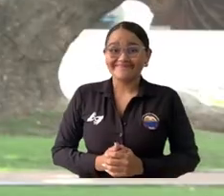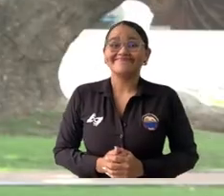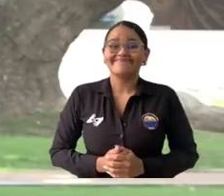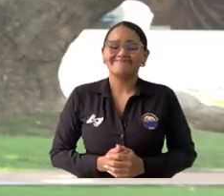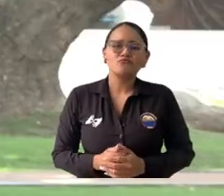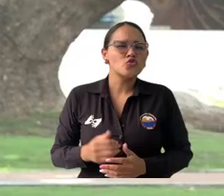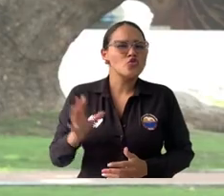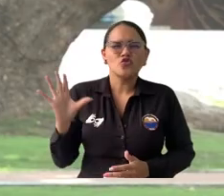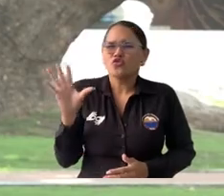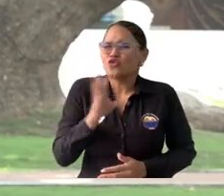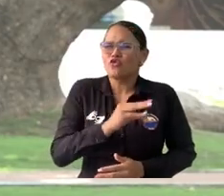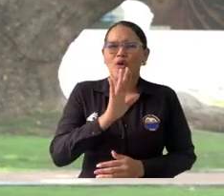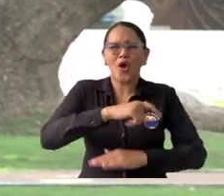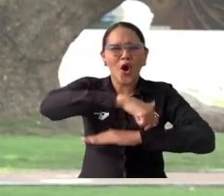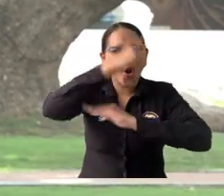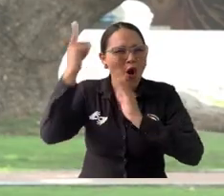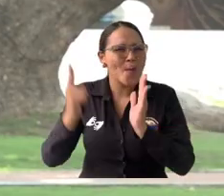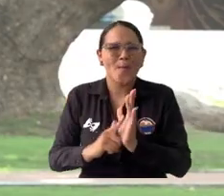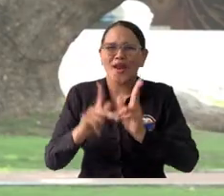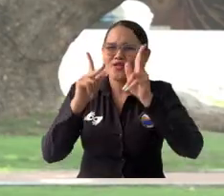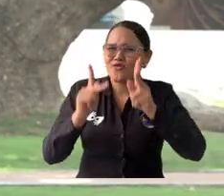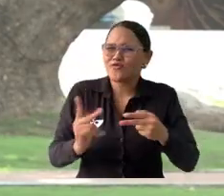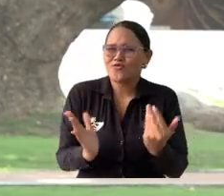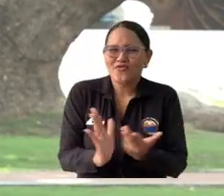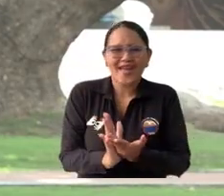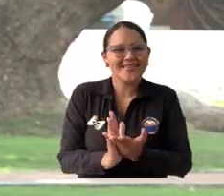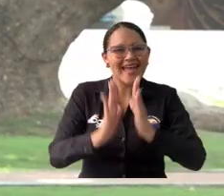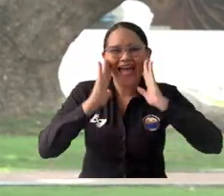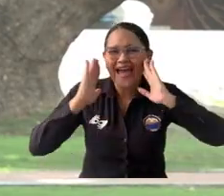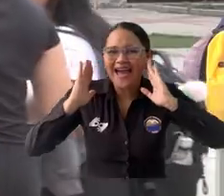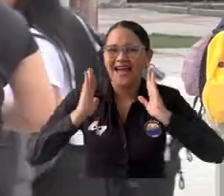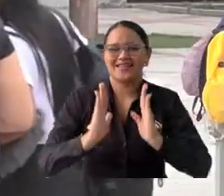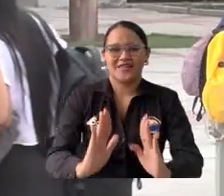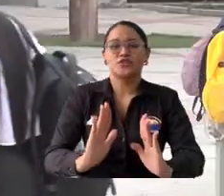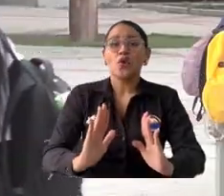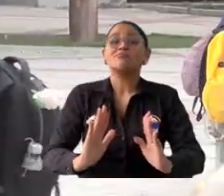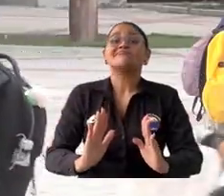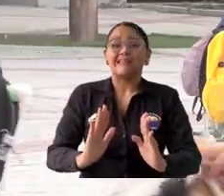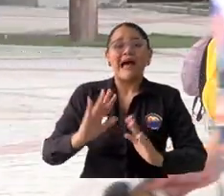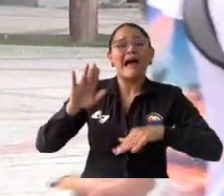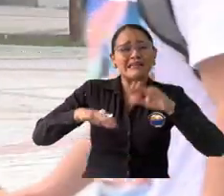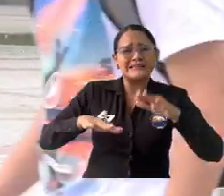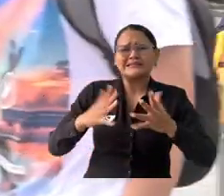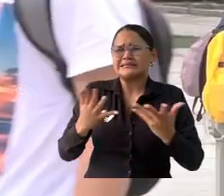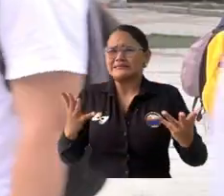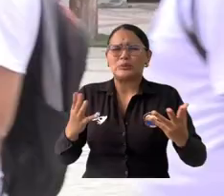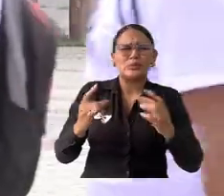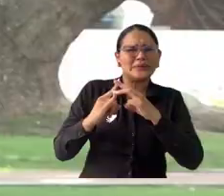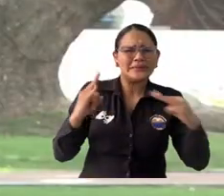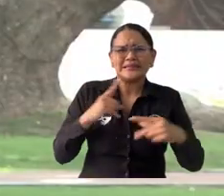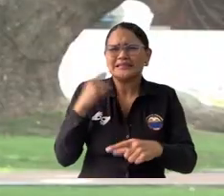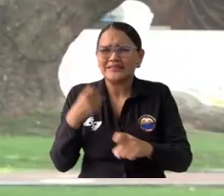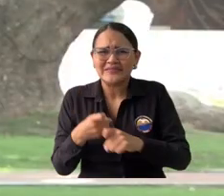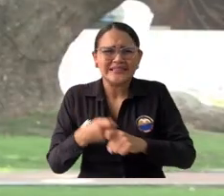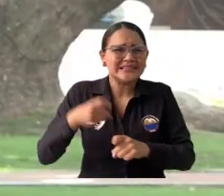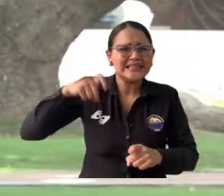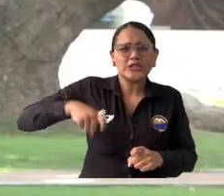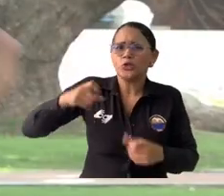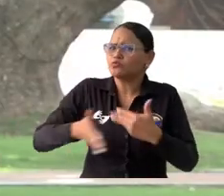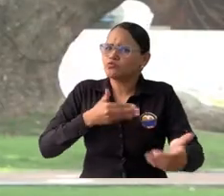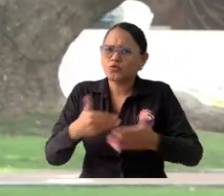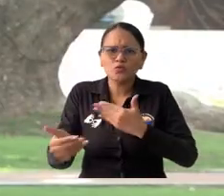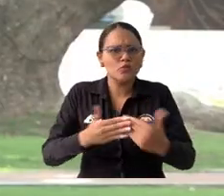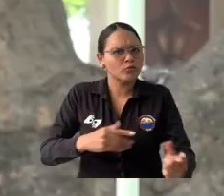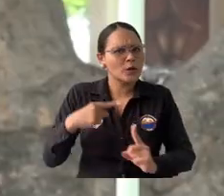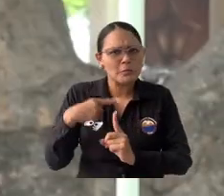que nos engloba como estudiantes porque a pesar de las necesidades la universidad ha superado cualquier tipo de Barreras al